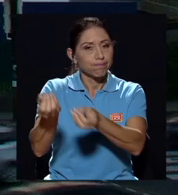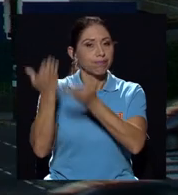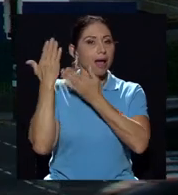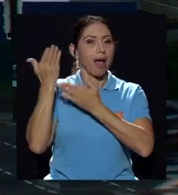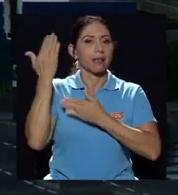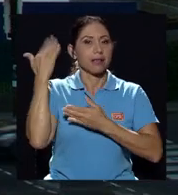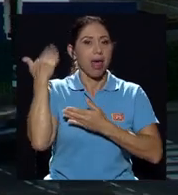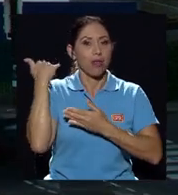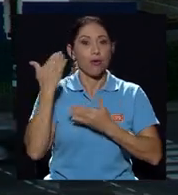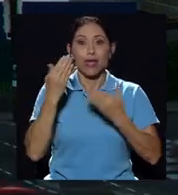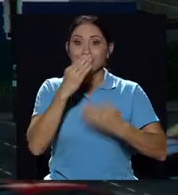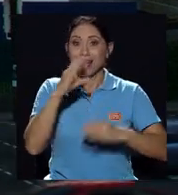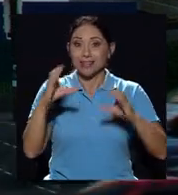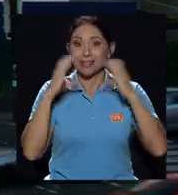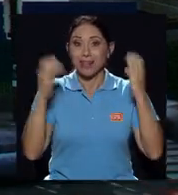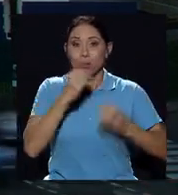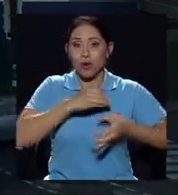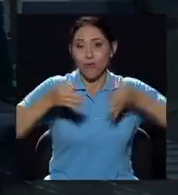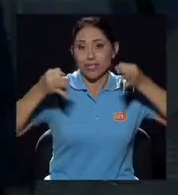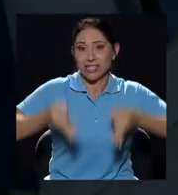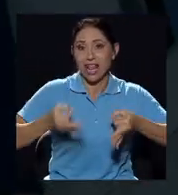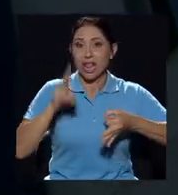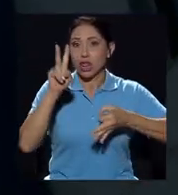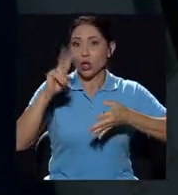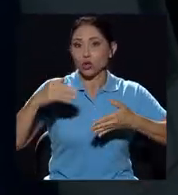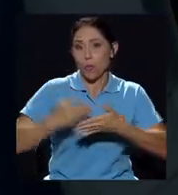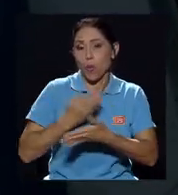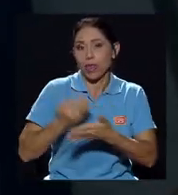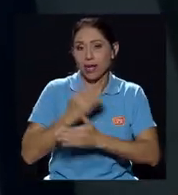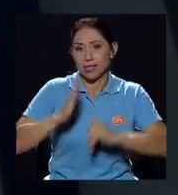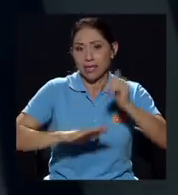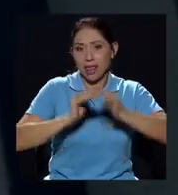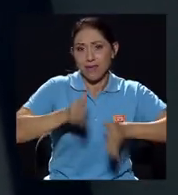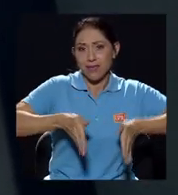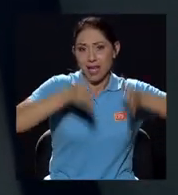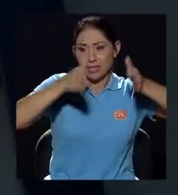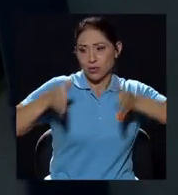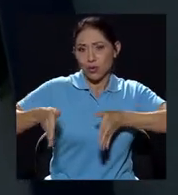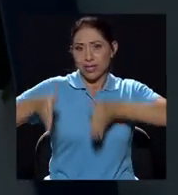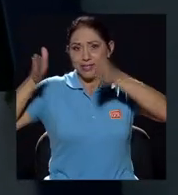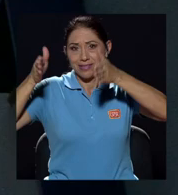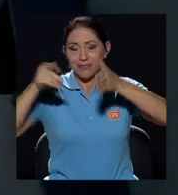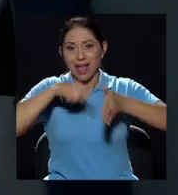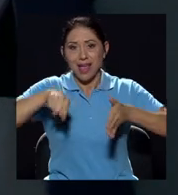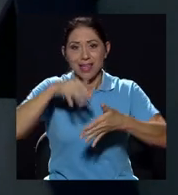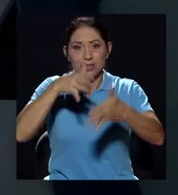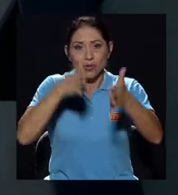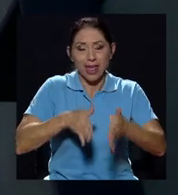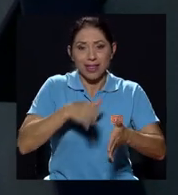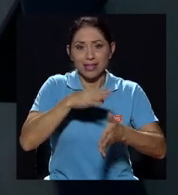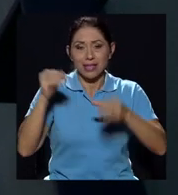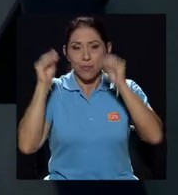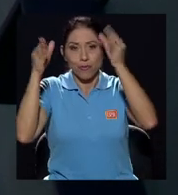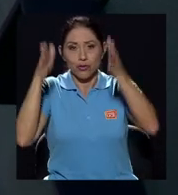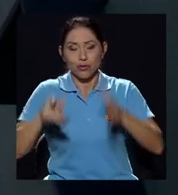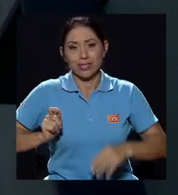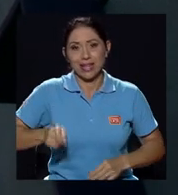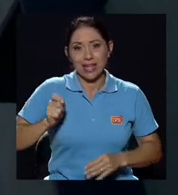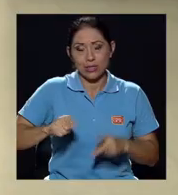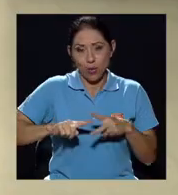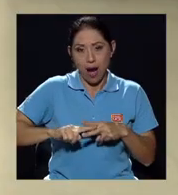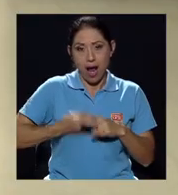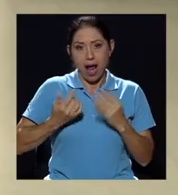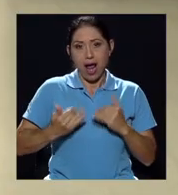ceremonia oficial dos modernas edificaciones que acogerán a los estudiantes y profesores de Derecho a partir de ahora.